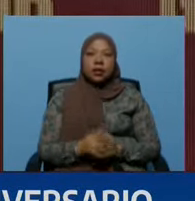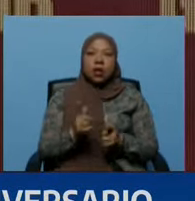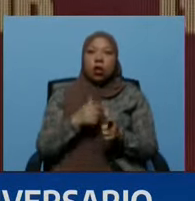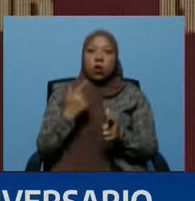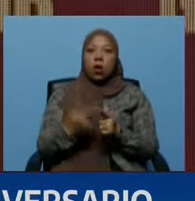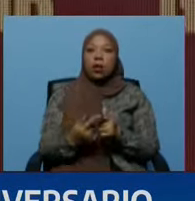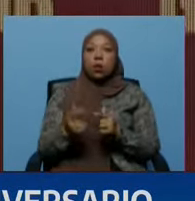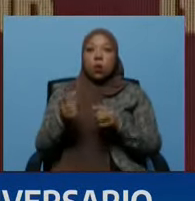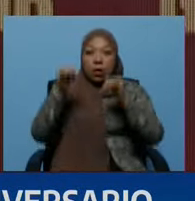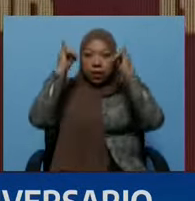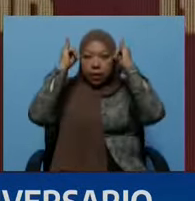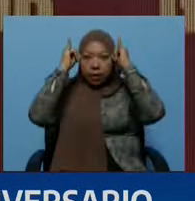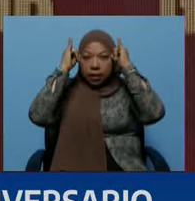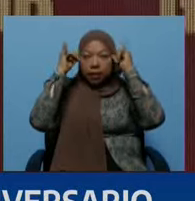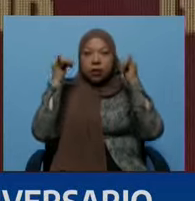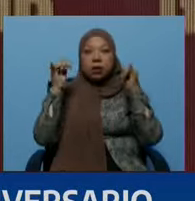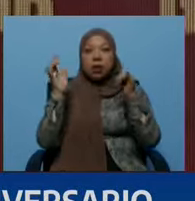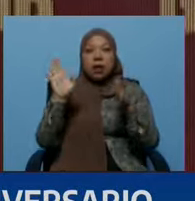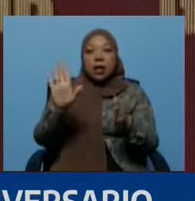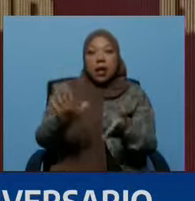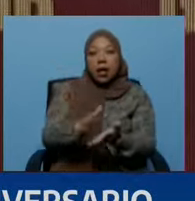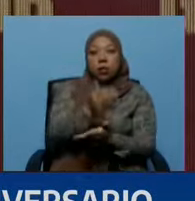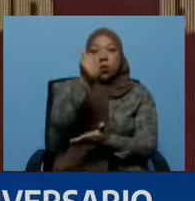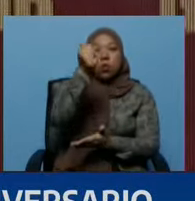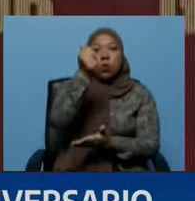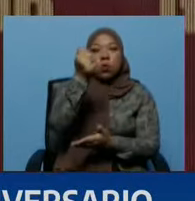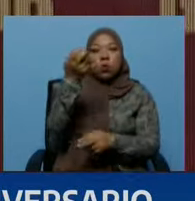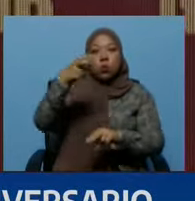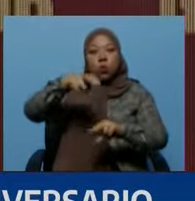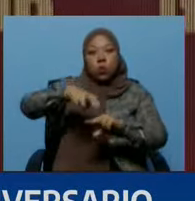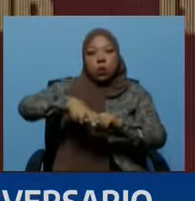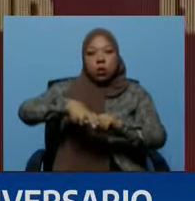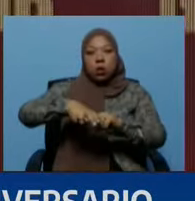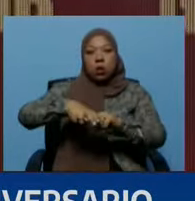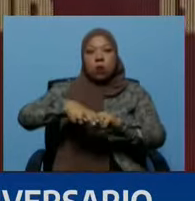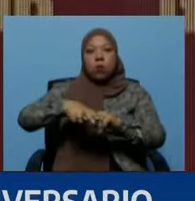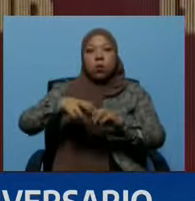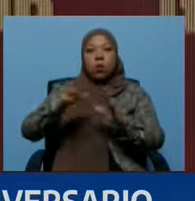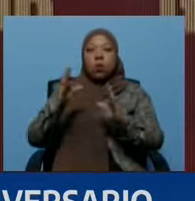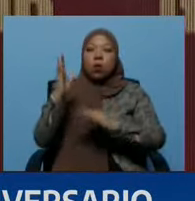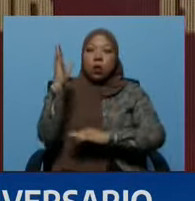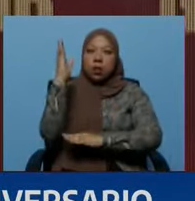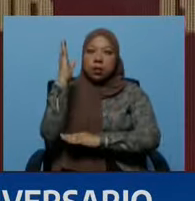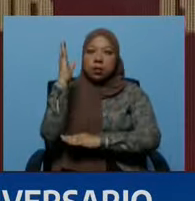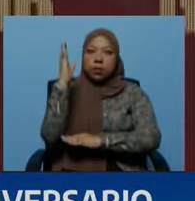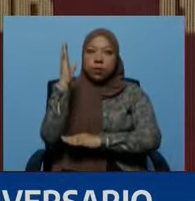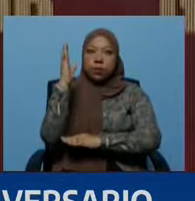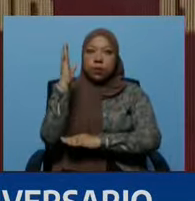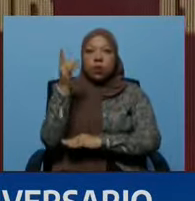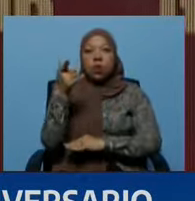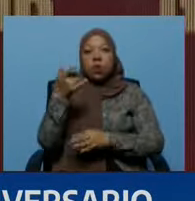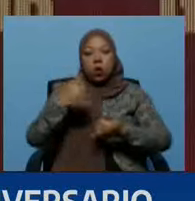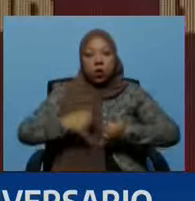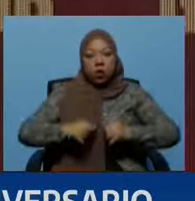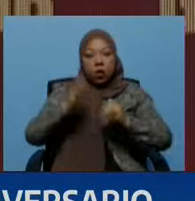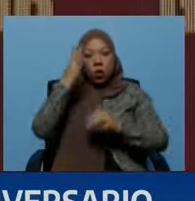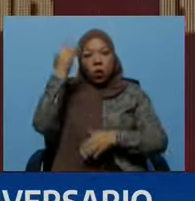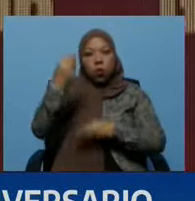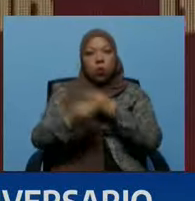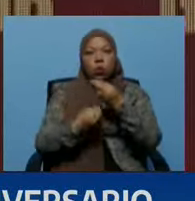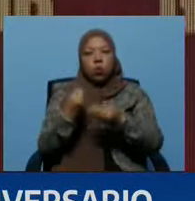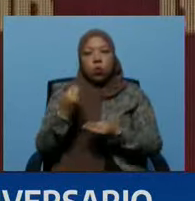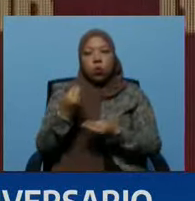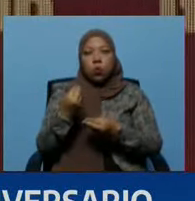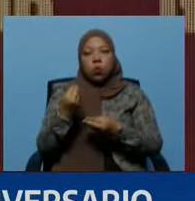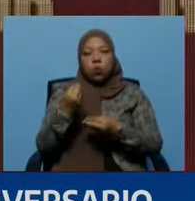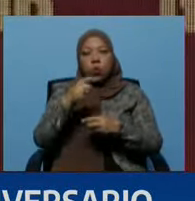Entonces el diablo le llevó a la santa ciudad y lo puso en el pináculo del templo y le dijo, si eres el hijo de Dios, échate